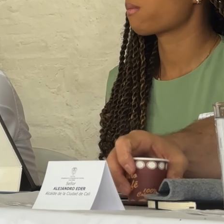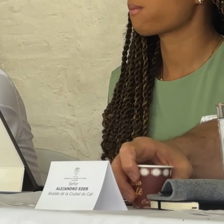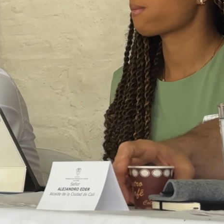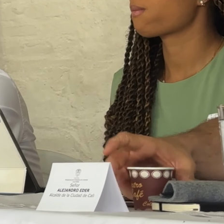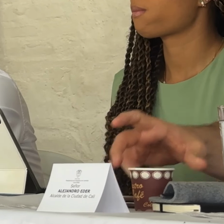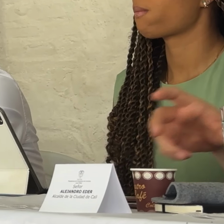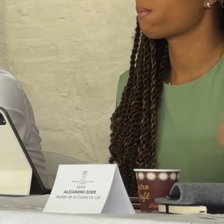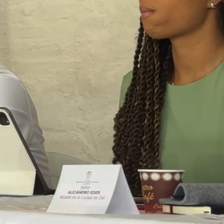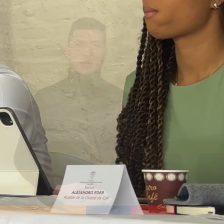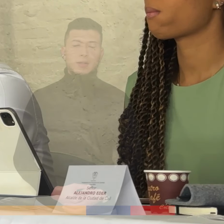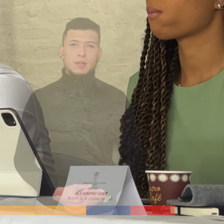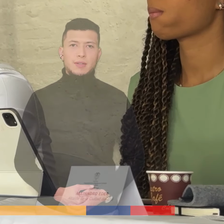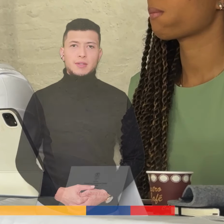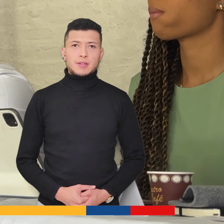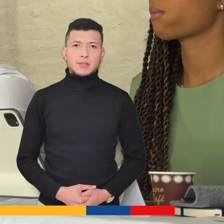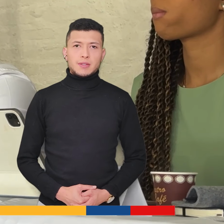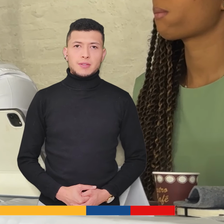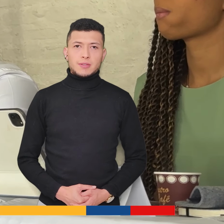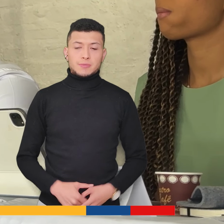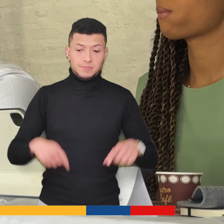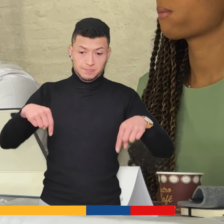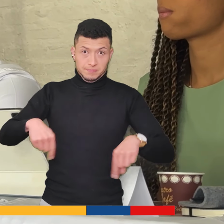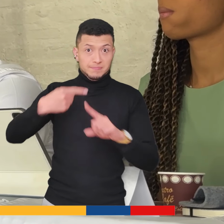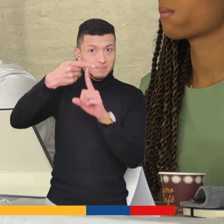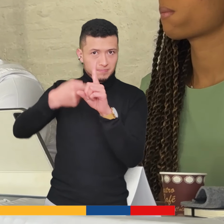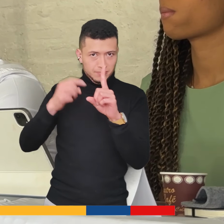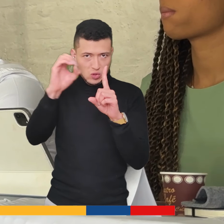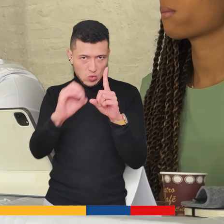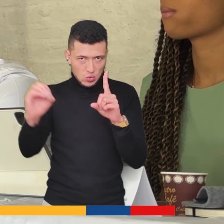aquí en el mes de octubre en esta ciudad, Santiago y Cali,